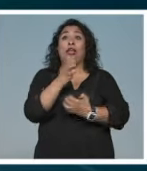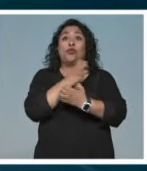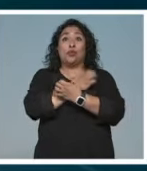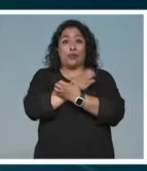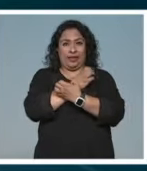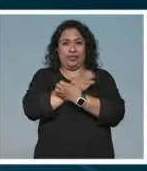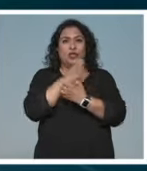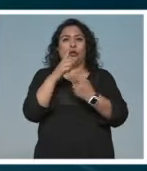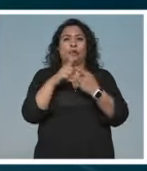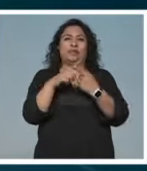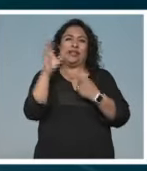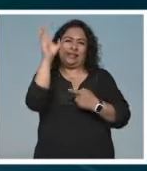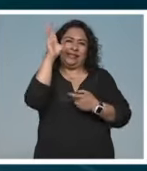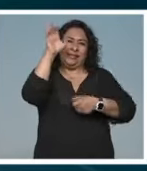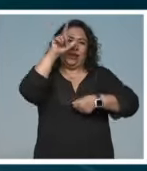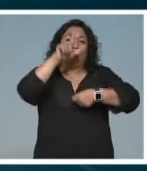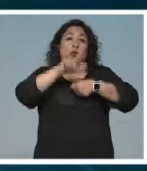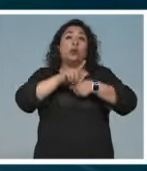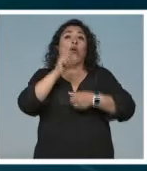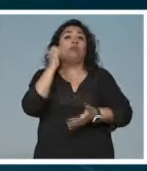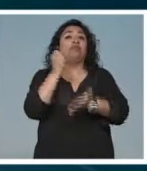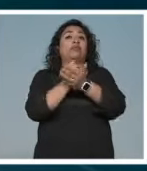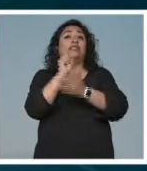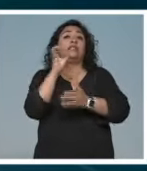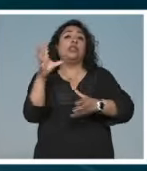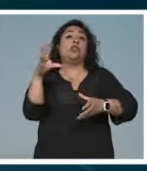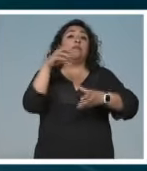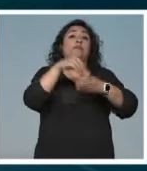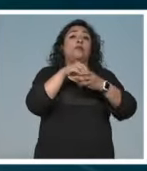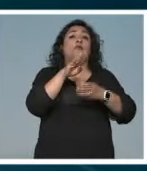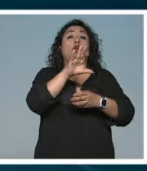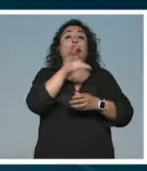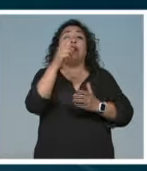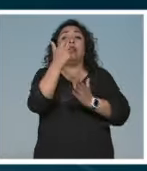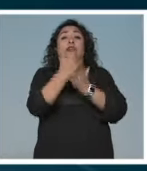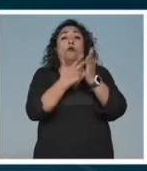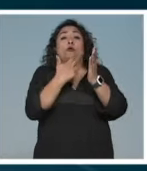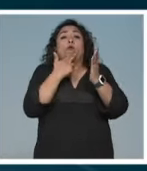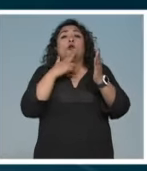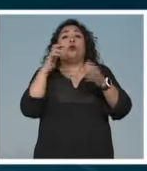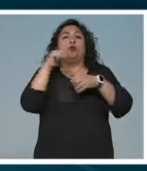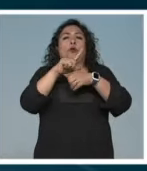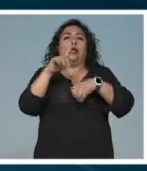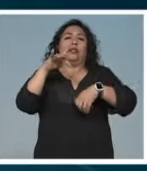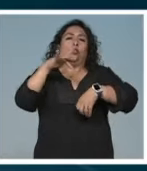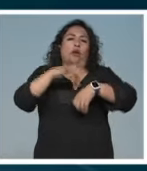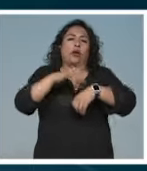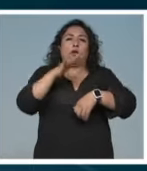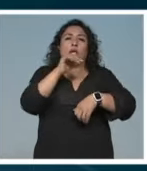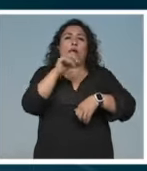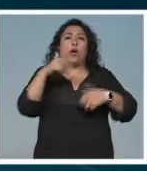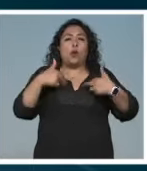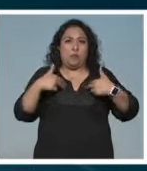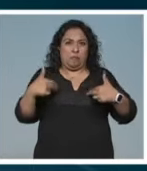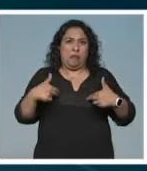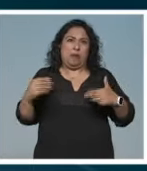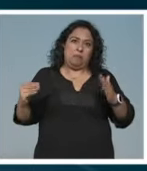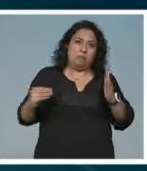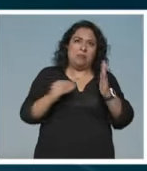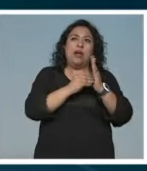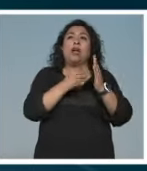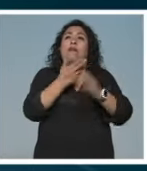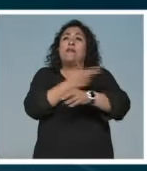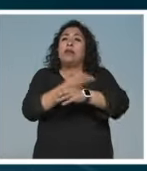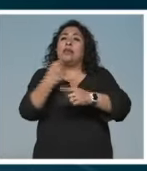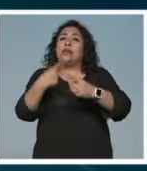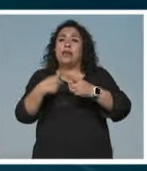Educación, la Ciencia y la Cultura aprobó la inclusión del bolero en la lista del Patrimonio Cultural Inmaterial de la Humanidad, tras las gestiones